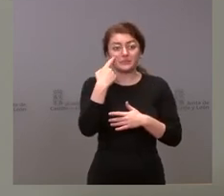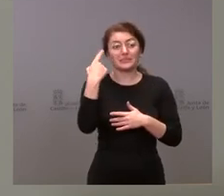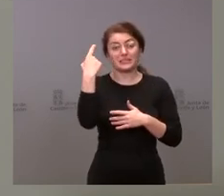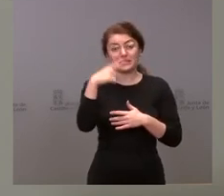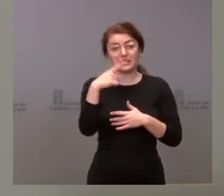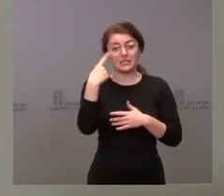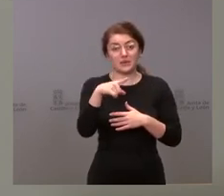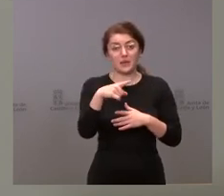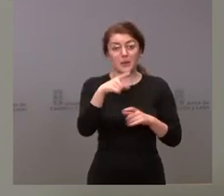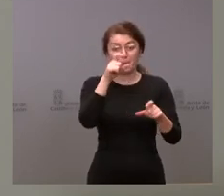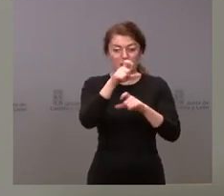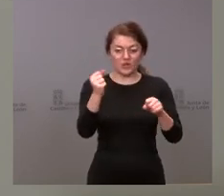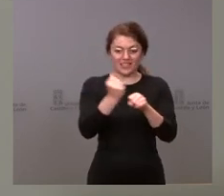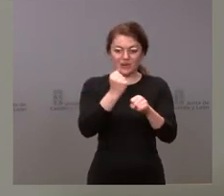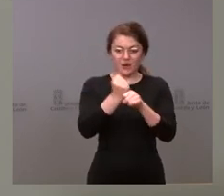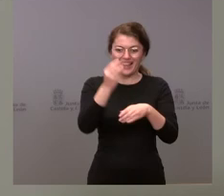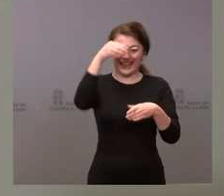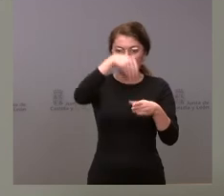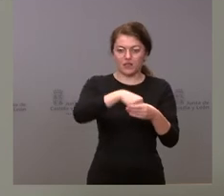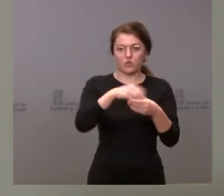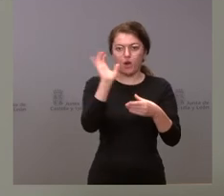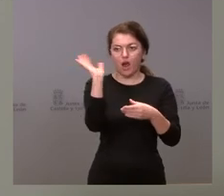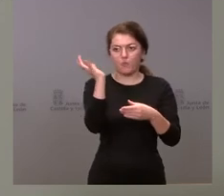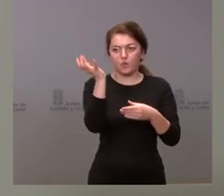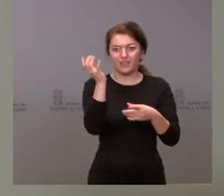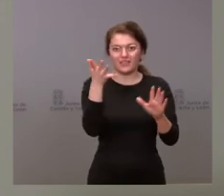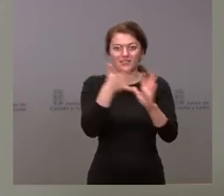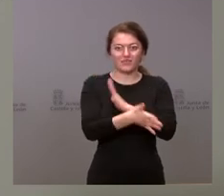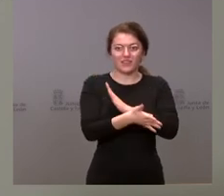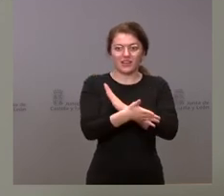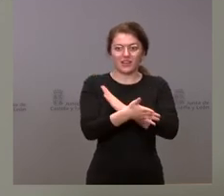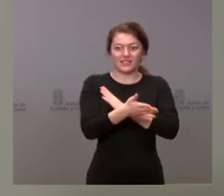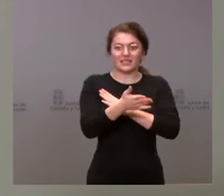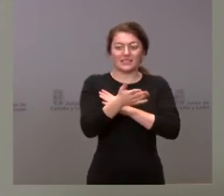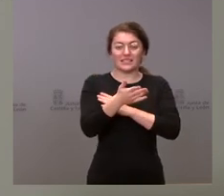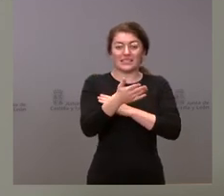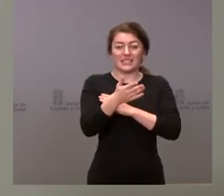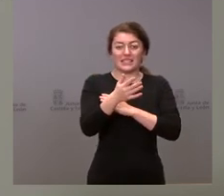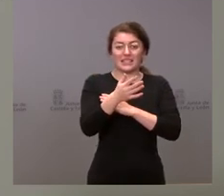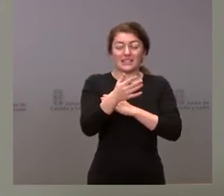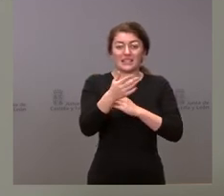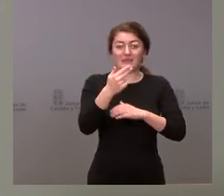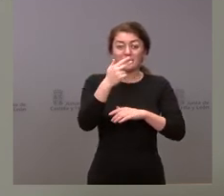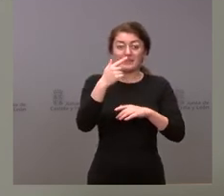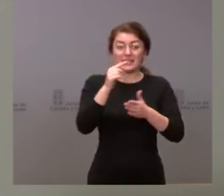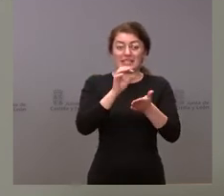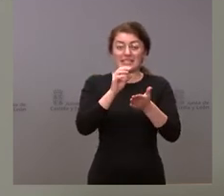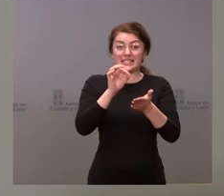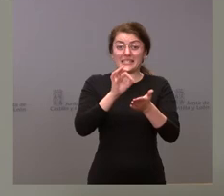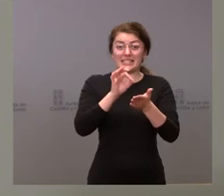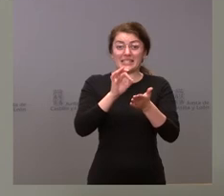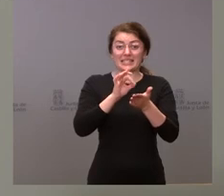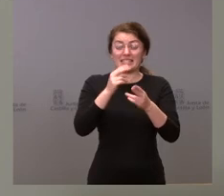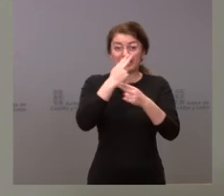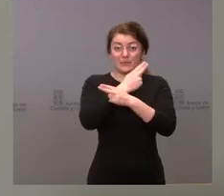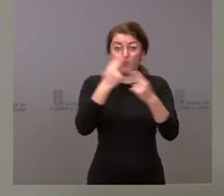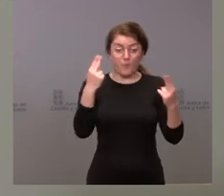personal sanitario no pertenece al sacyl y por lo tanto se trata de una situación en la cual tendrán que ponerse de acuerdo el tema